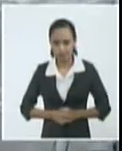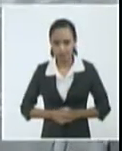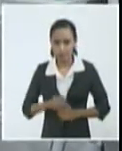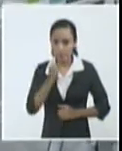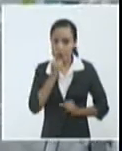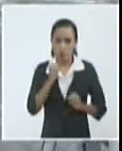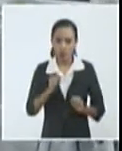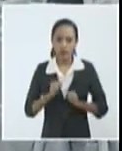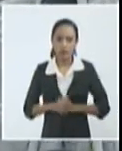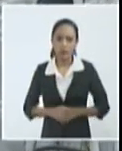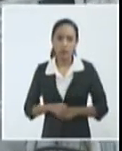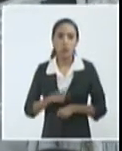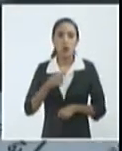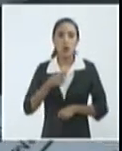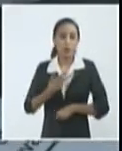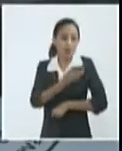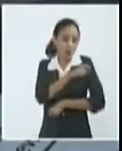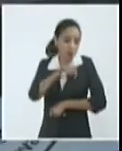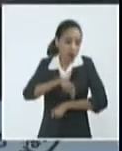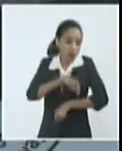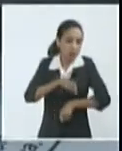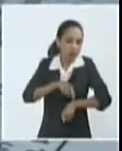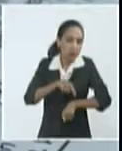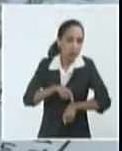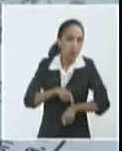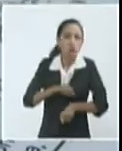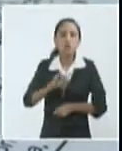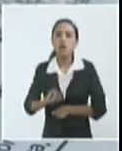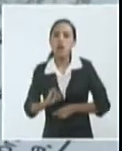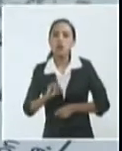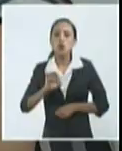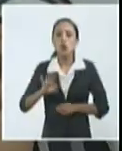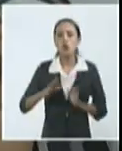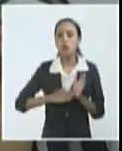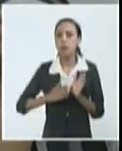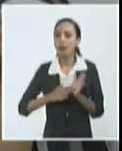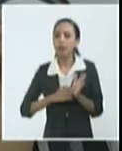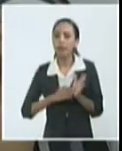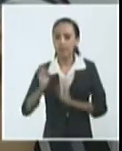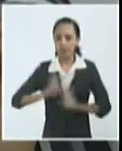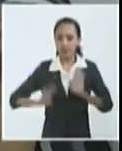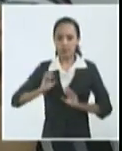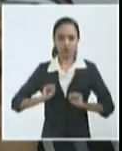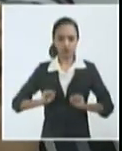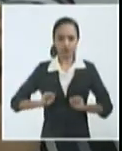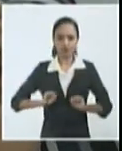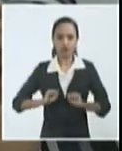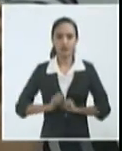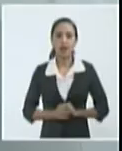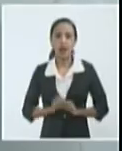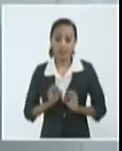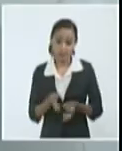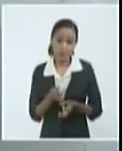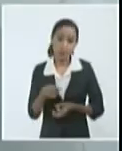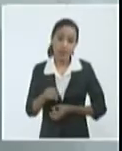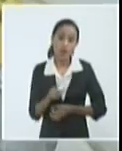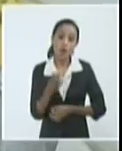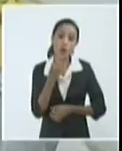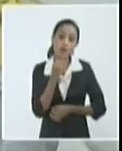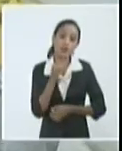8 meses, entre 6 y 8 meses. Pero ellos también plantean que tomando en cuenta